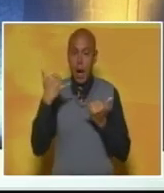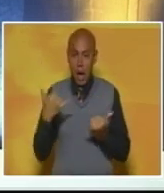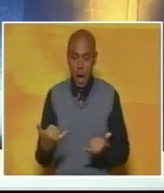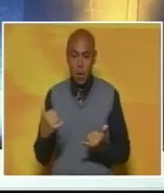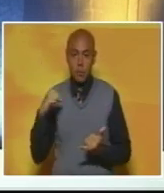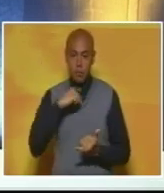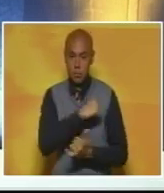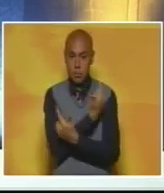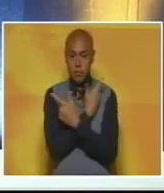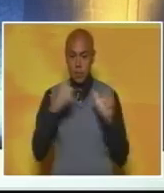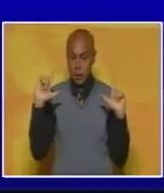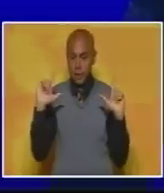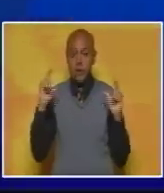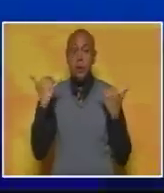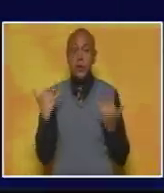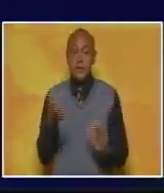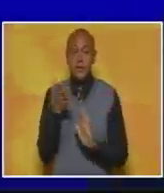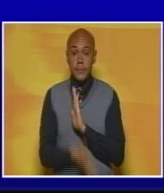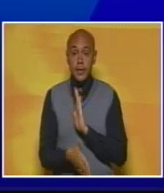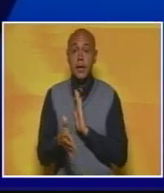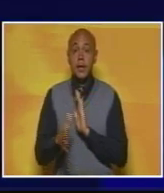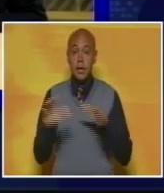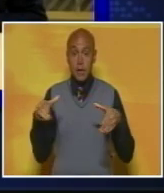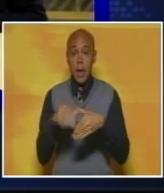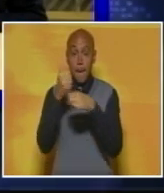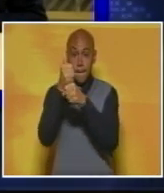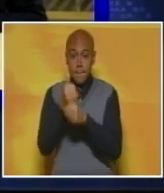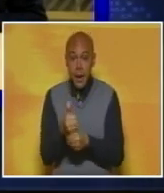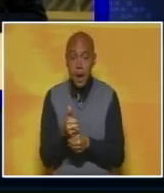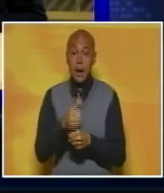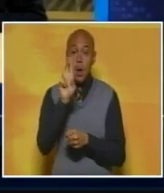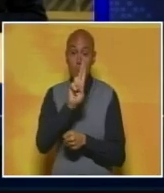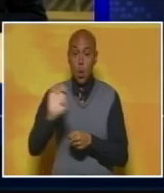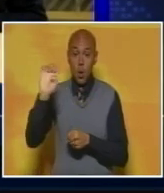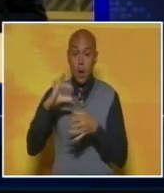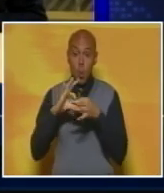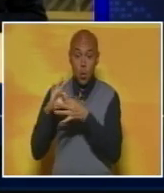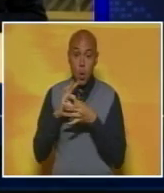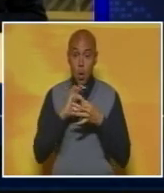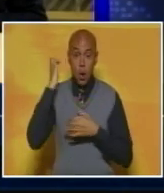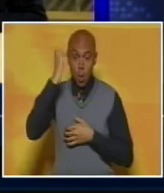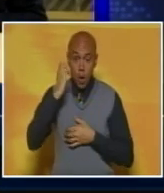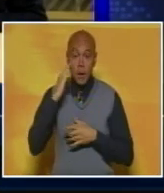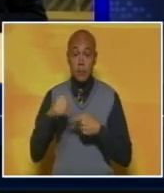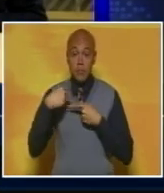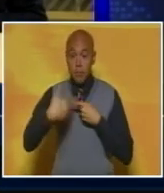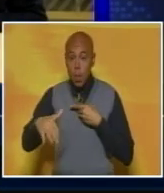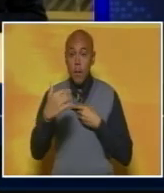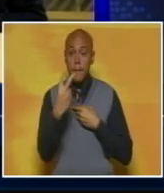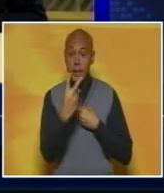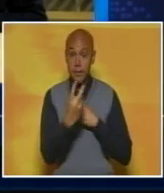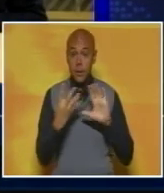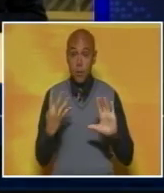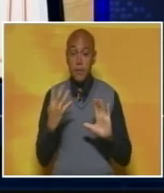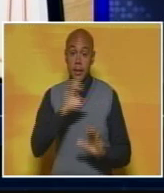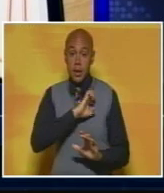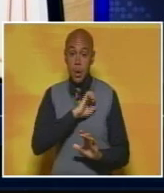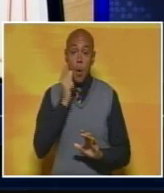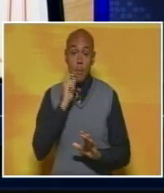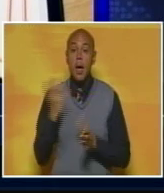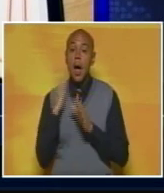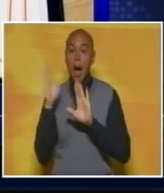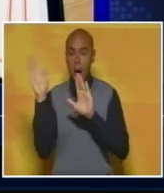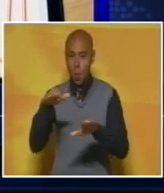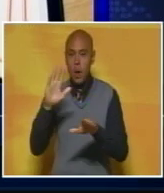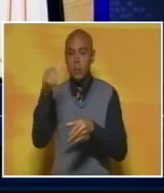ratificación parlamentaria. Se espera que el Pleno de la Eurocámara vote a favor del pacto el próximo 29 de enero y una vez que haya dado con